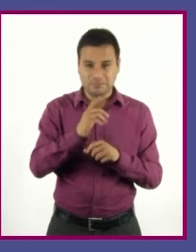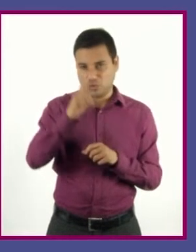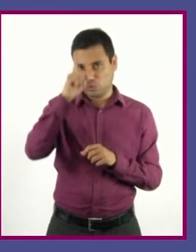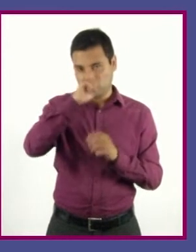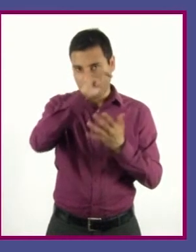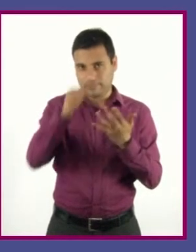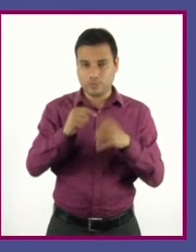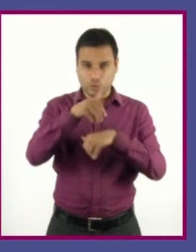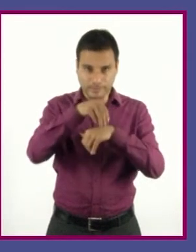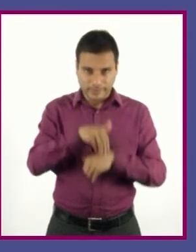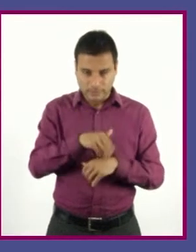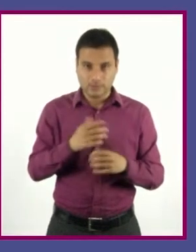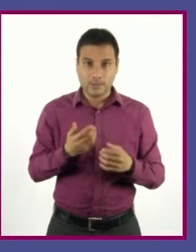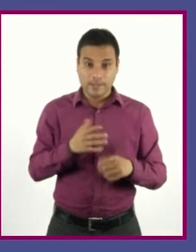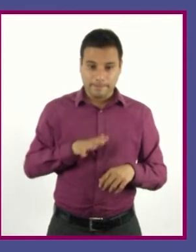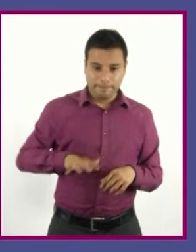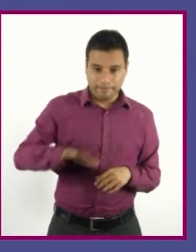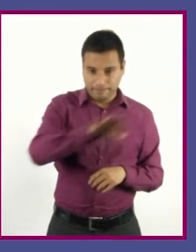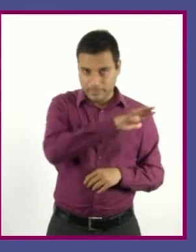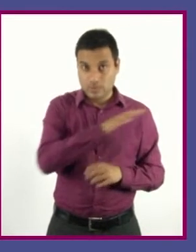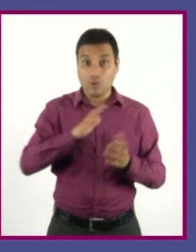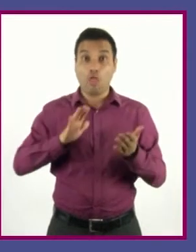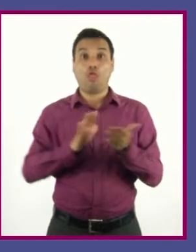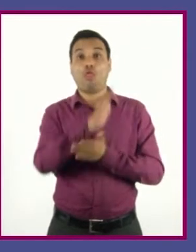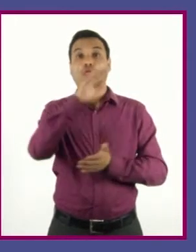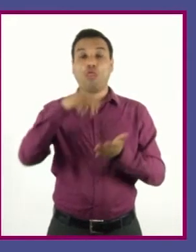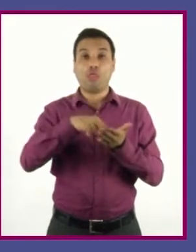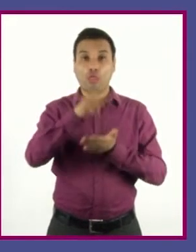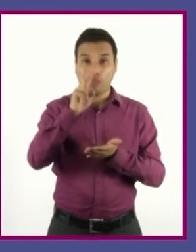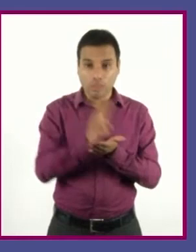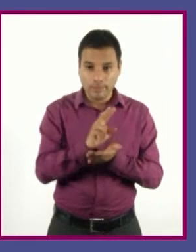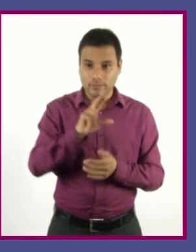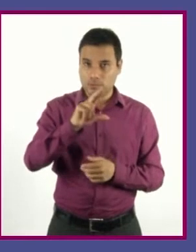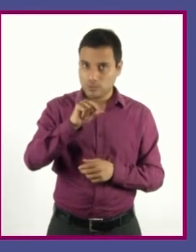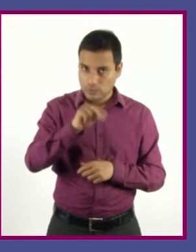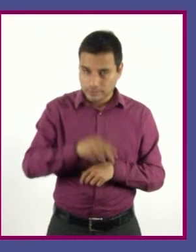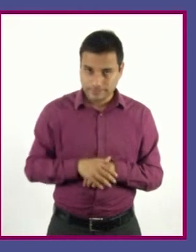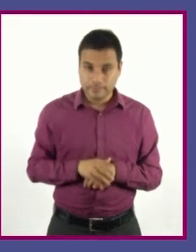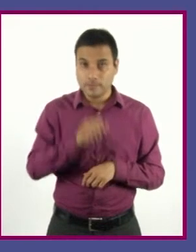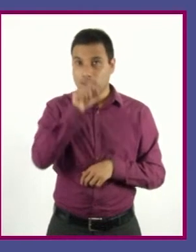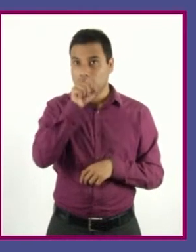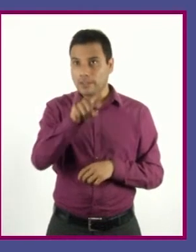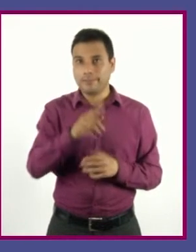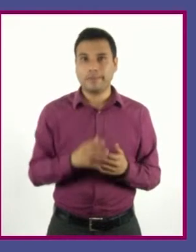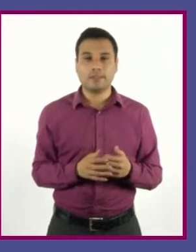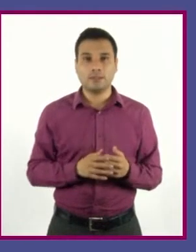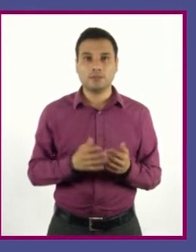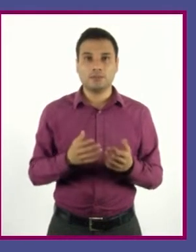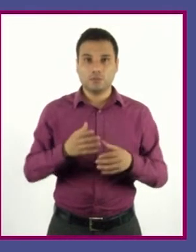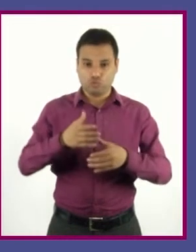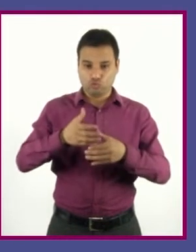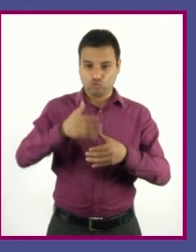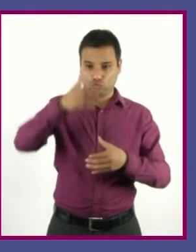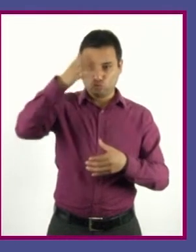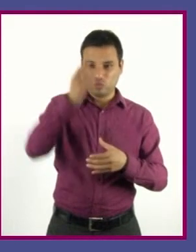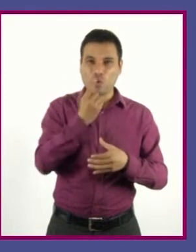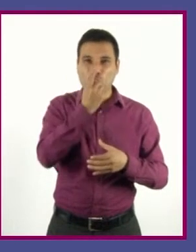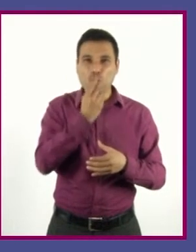pisos antiderrapantes, de ley hay que tener un extintor, hay que tener